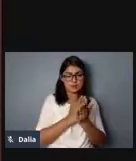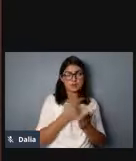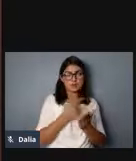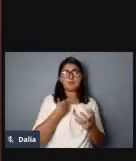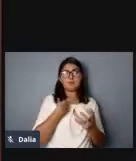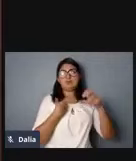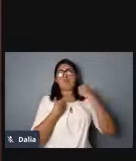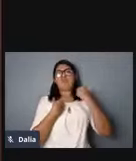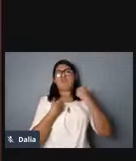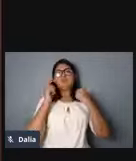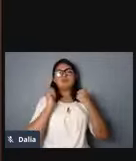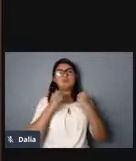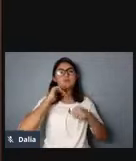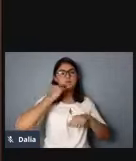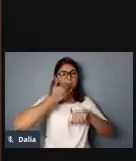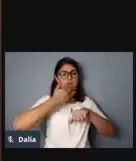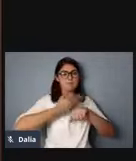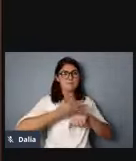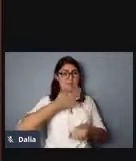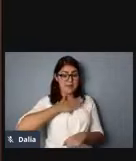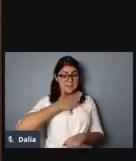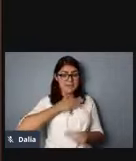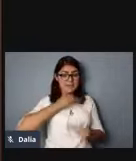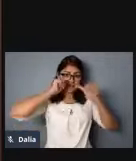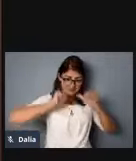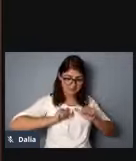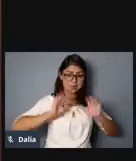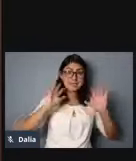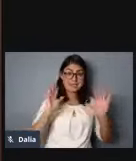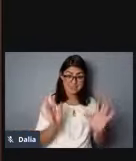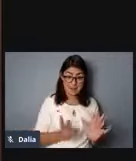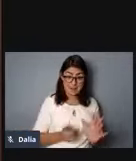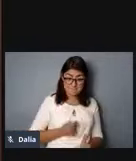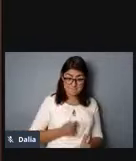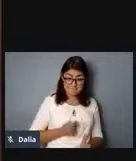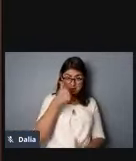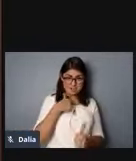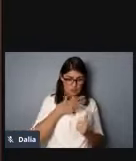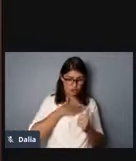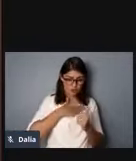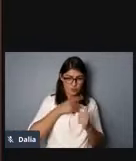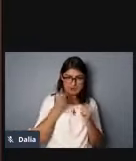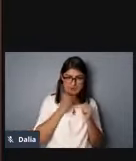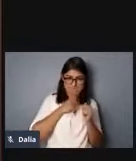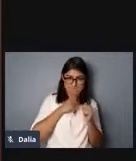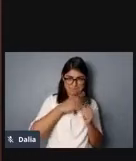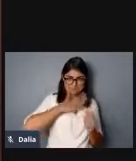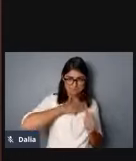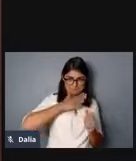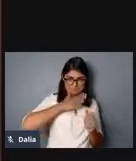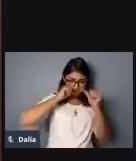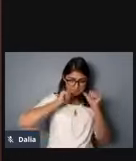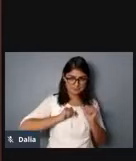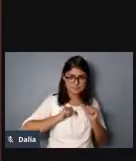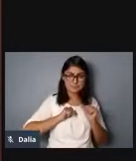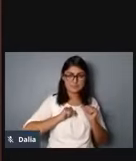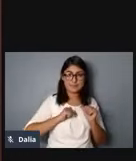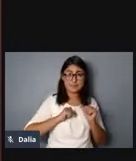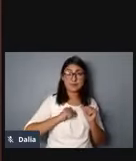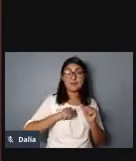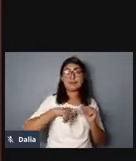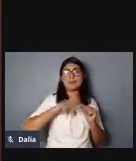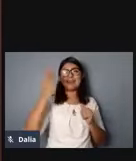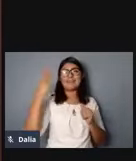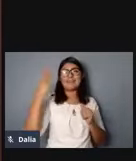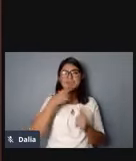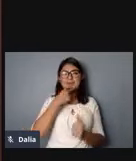primero. Y luego, pues ya, ¿no? Entonces poder decir, como decía Mahatma Gandhi, para poder quitarle a alguien el azúcar, pues primero la tengo que